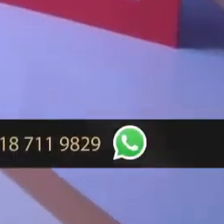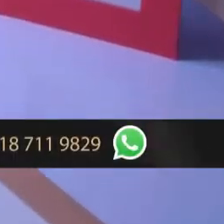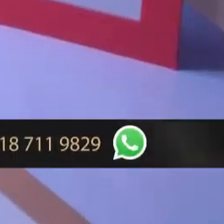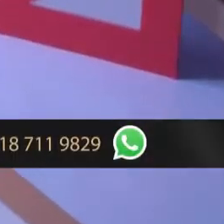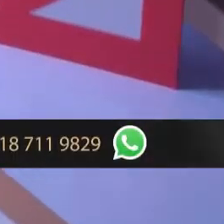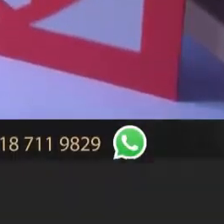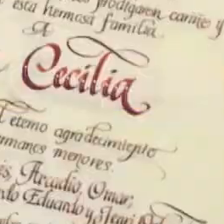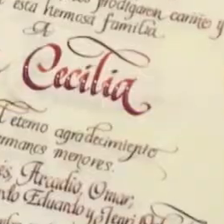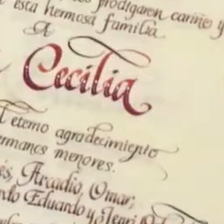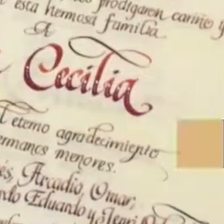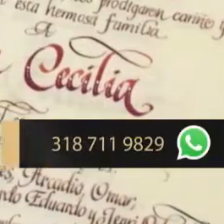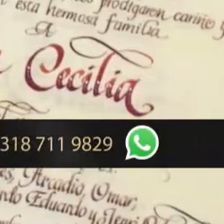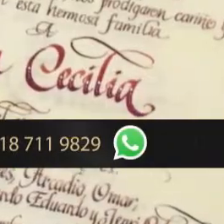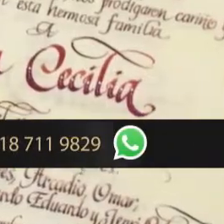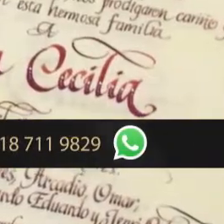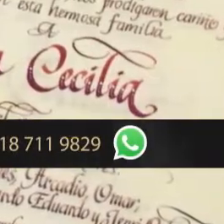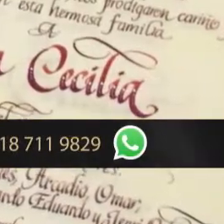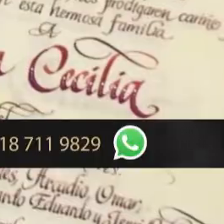318-711-9829 y cotice ahora.